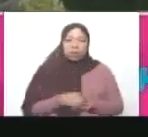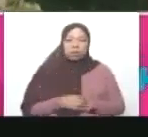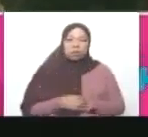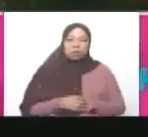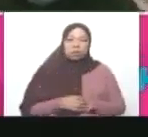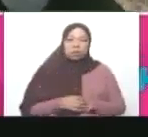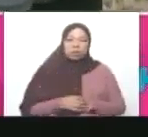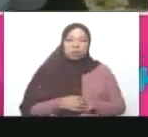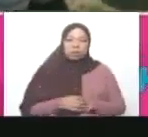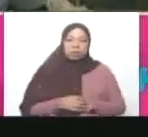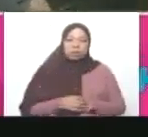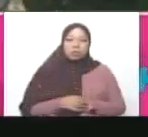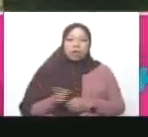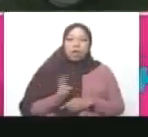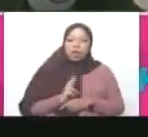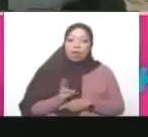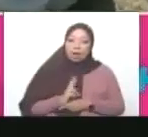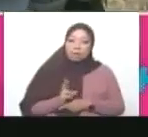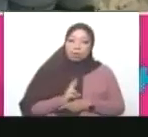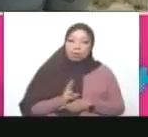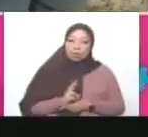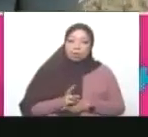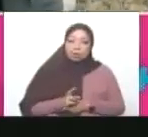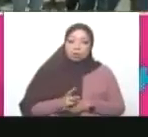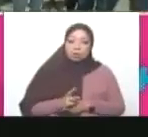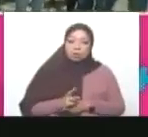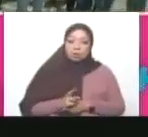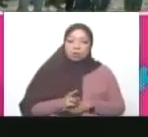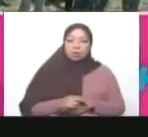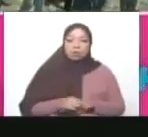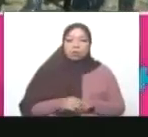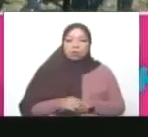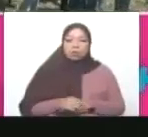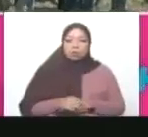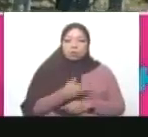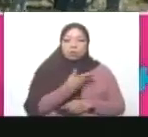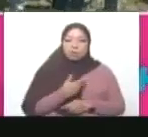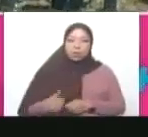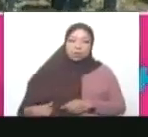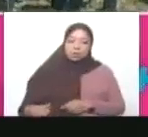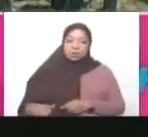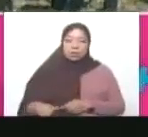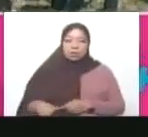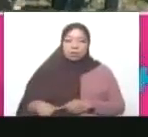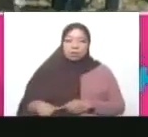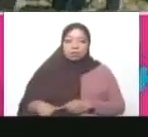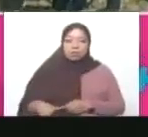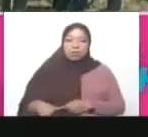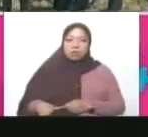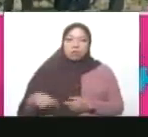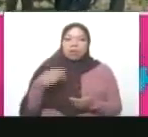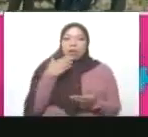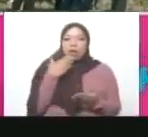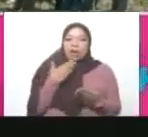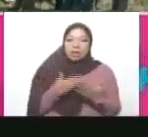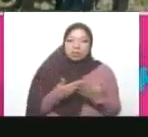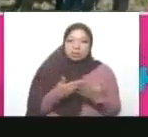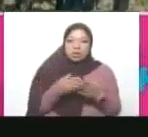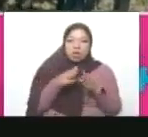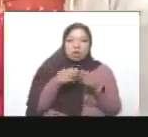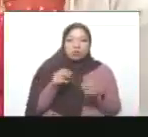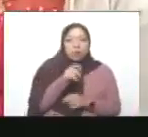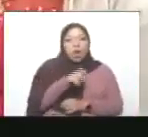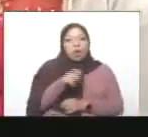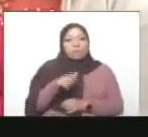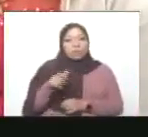solicitaba y de inmediato también fui atendida con ese requerimiento, presidente. Muy agradecida todas esas